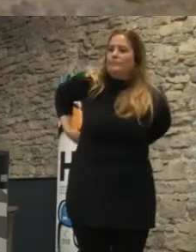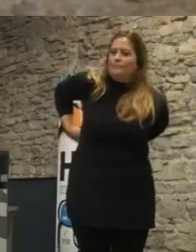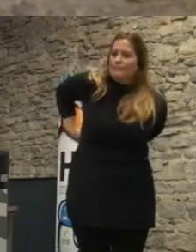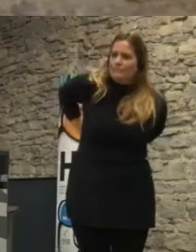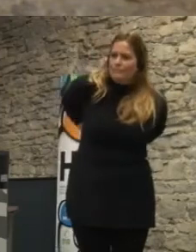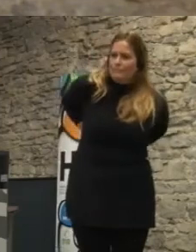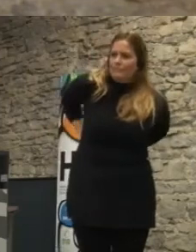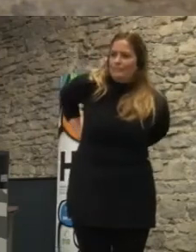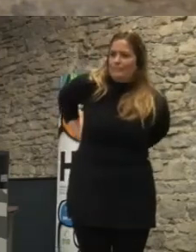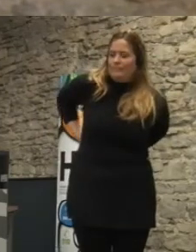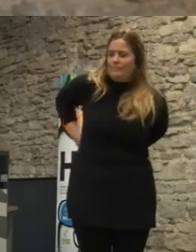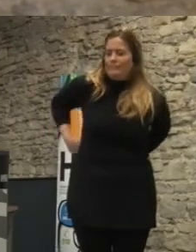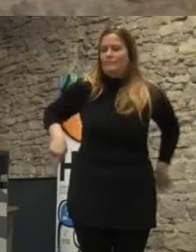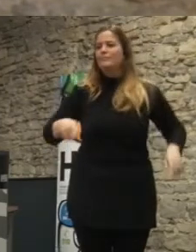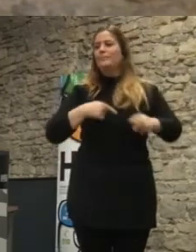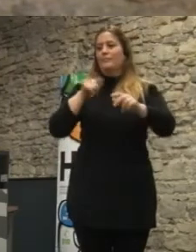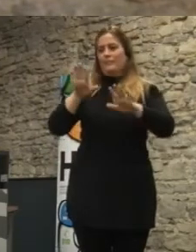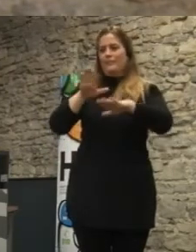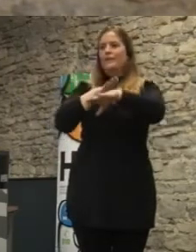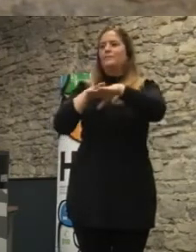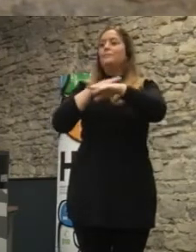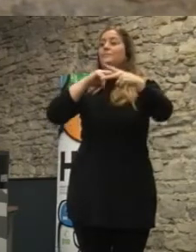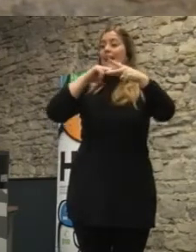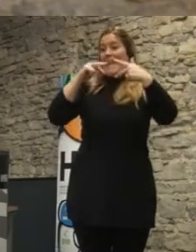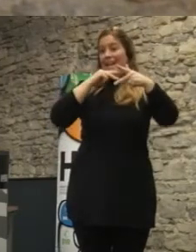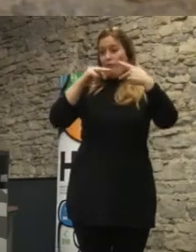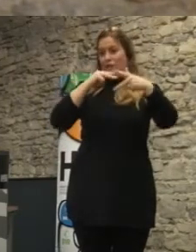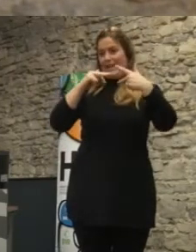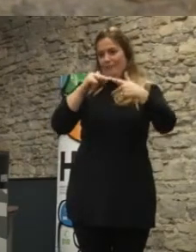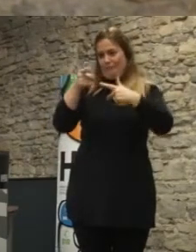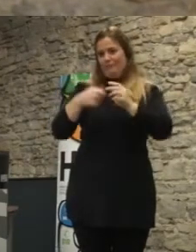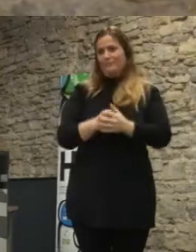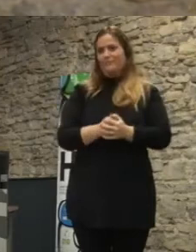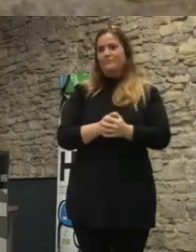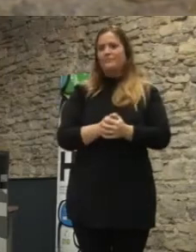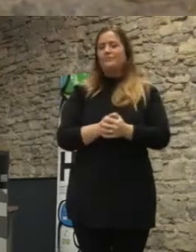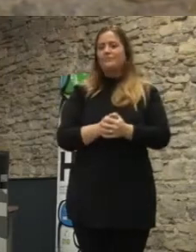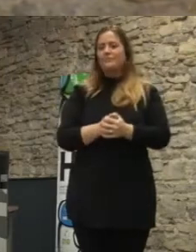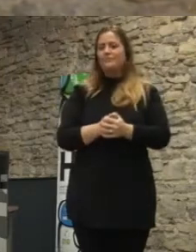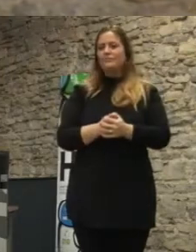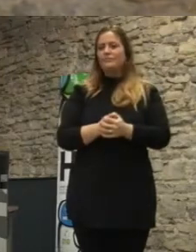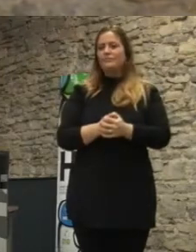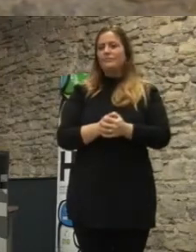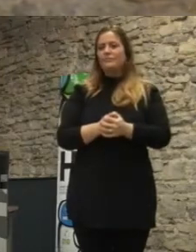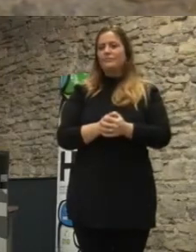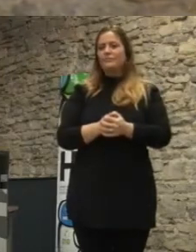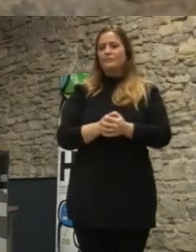saioa, dakizuenez, ba, elkarte eta elkarteen proiektuei